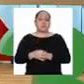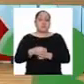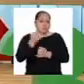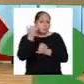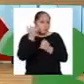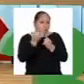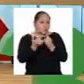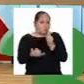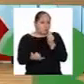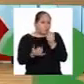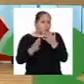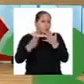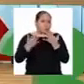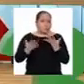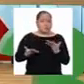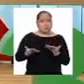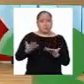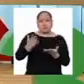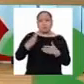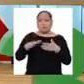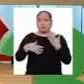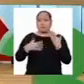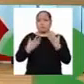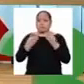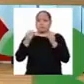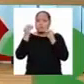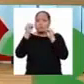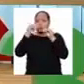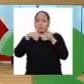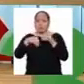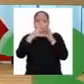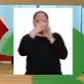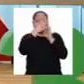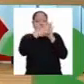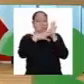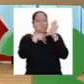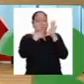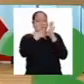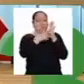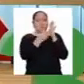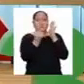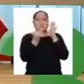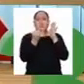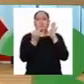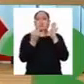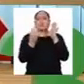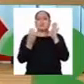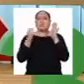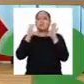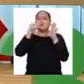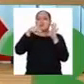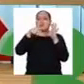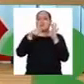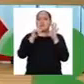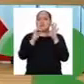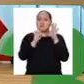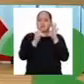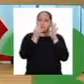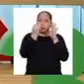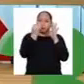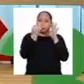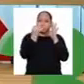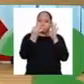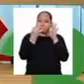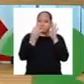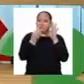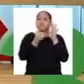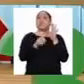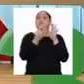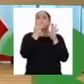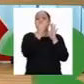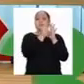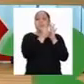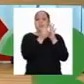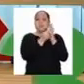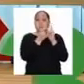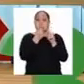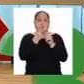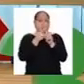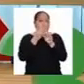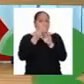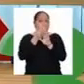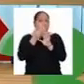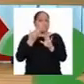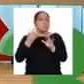Finalmente, podríamos armar un cuadro con el conteo de los datos. Pero antes de seguir,